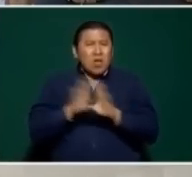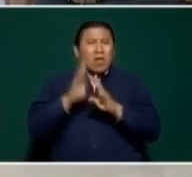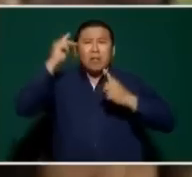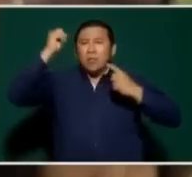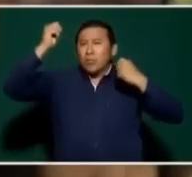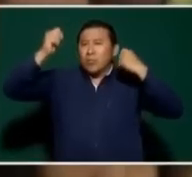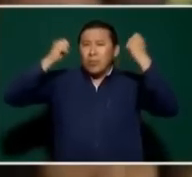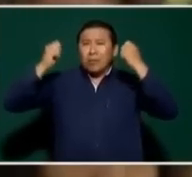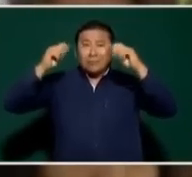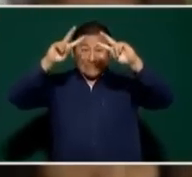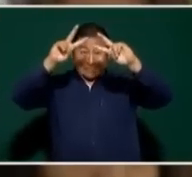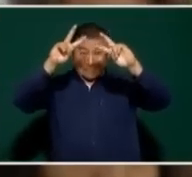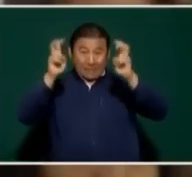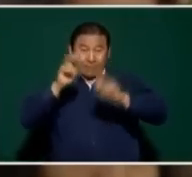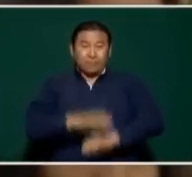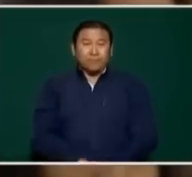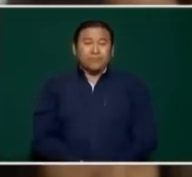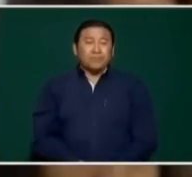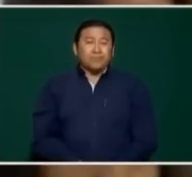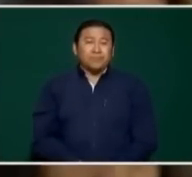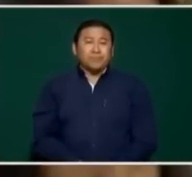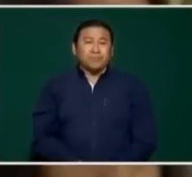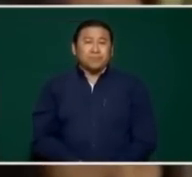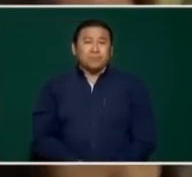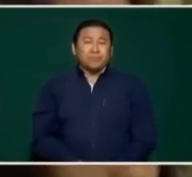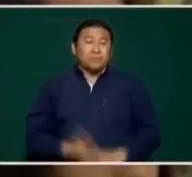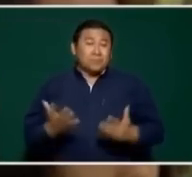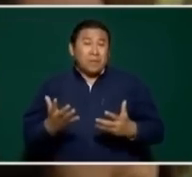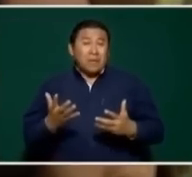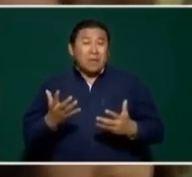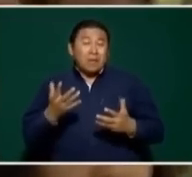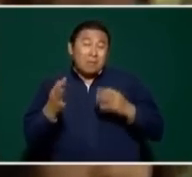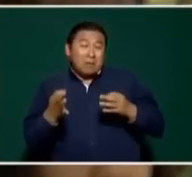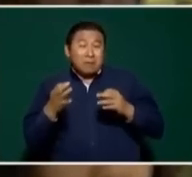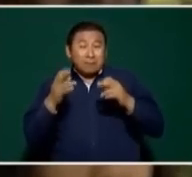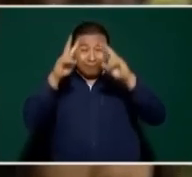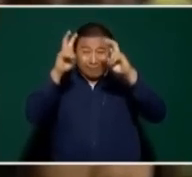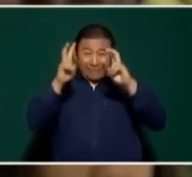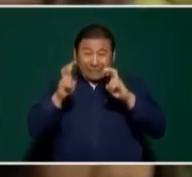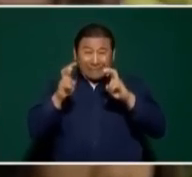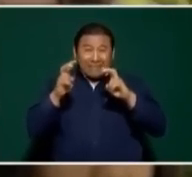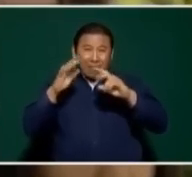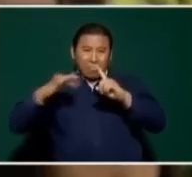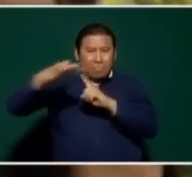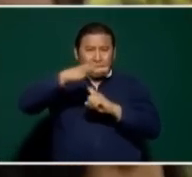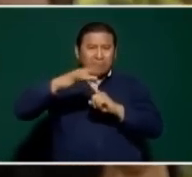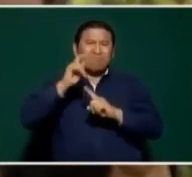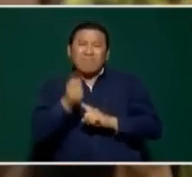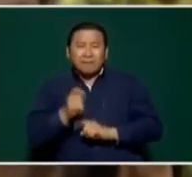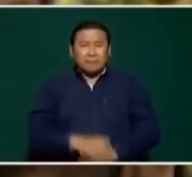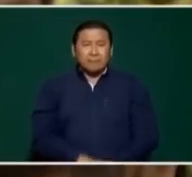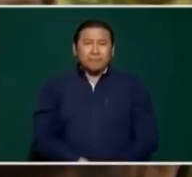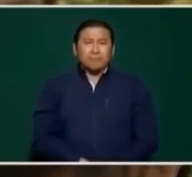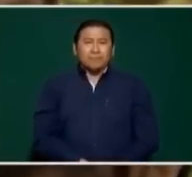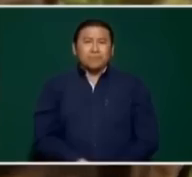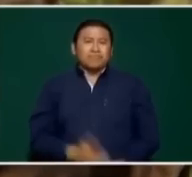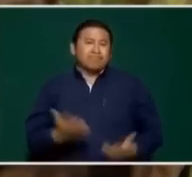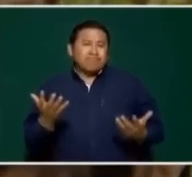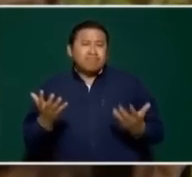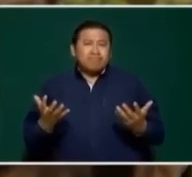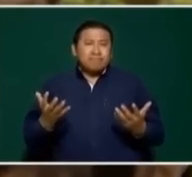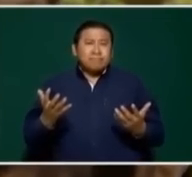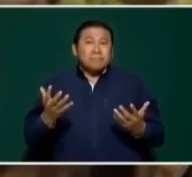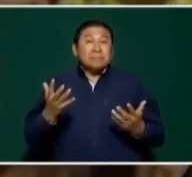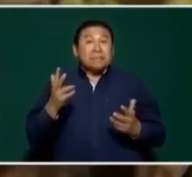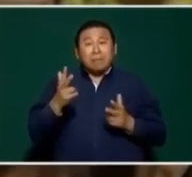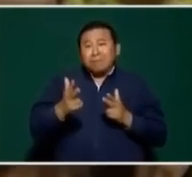emprendedurismo y esa es mi temática. Y para darle un poco el contexto de lo que quiero tratar es lo siguiente. Pongamos que ya el